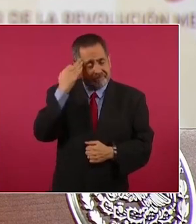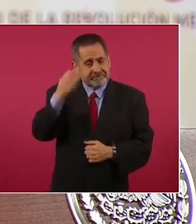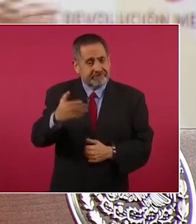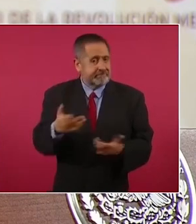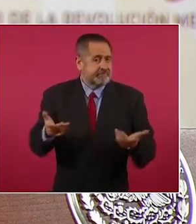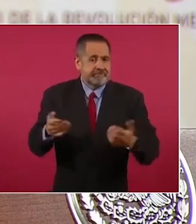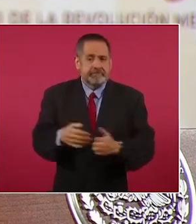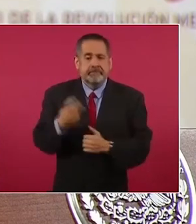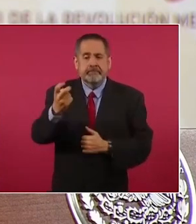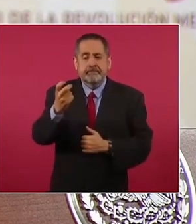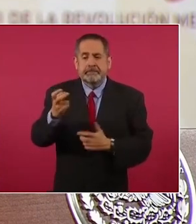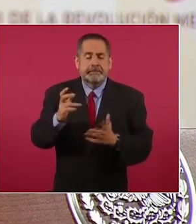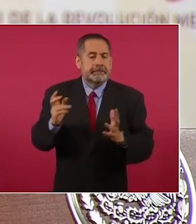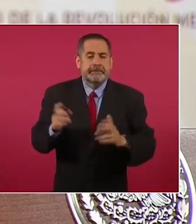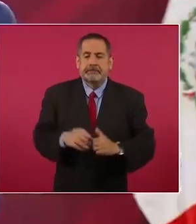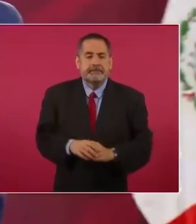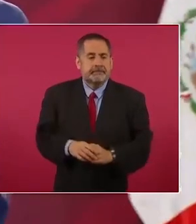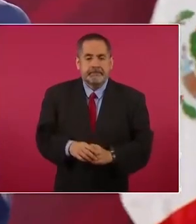Por eso